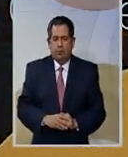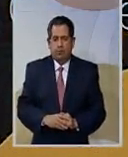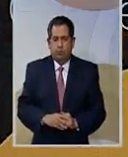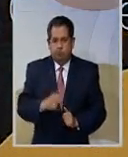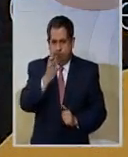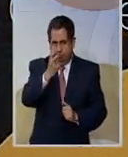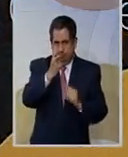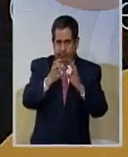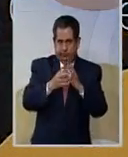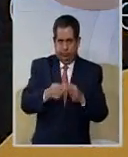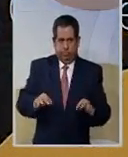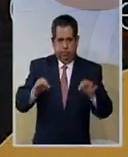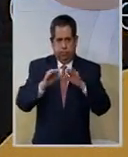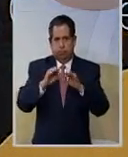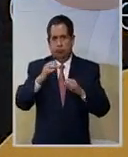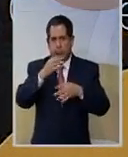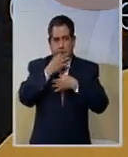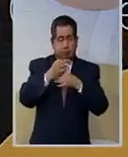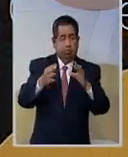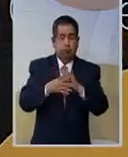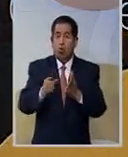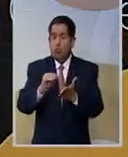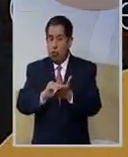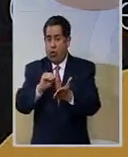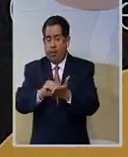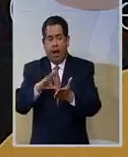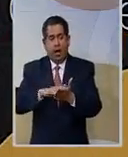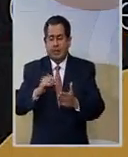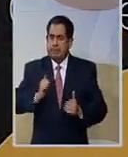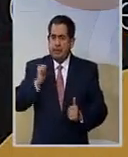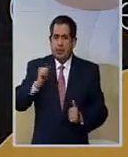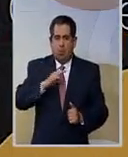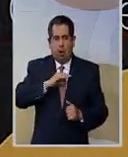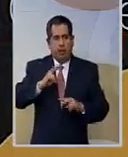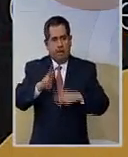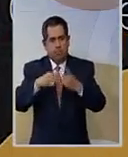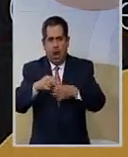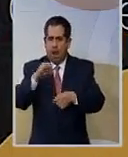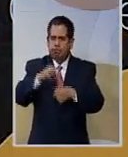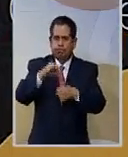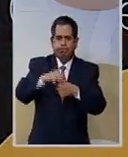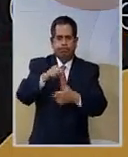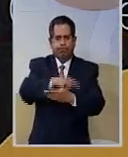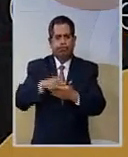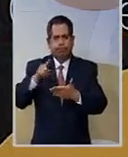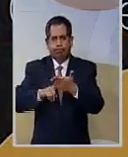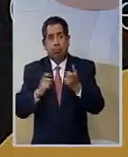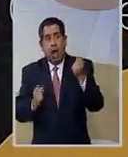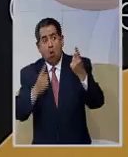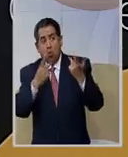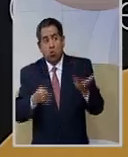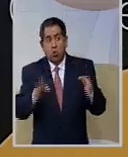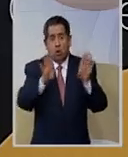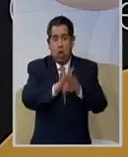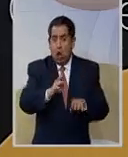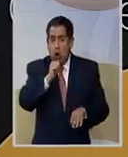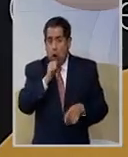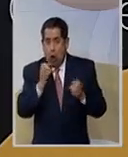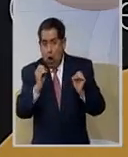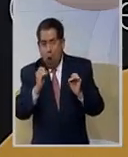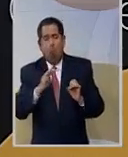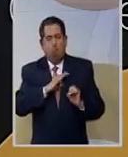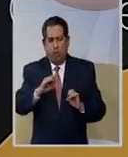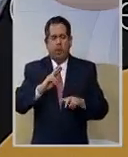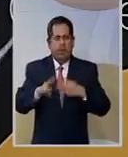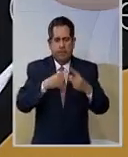Es así como se comenta que todavía hay oportunidad de realizar el voto correspondiente en donde aún no se han cerrado las casillas. Por ello yo